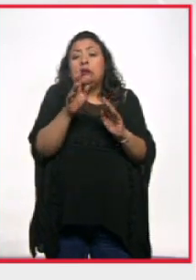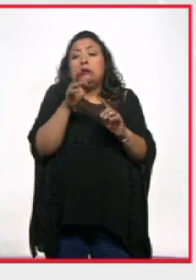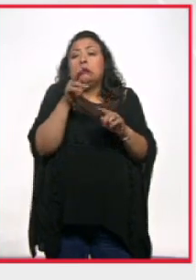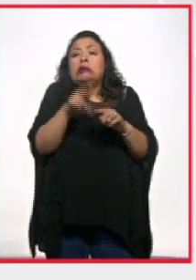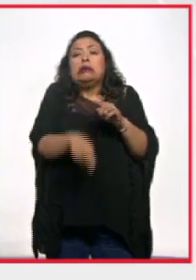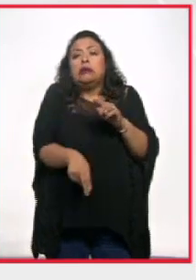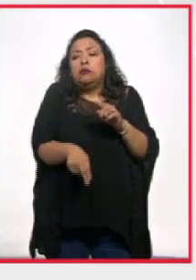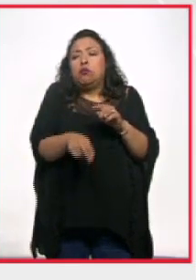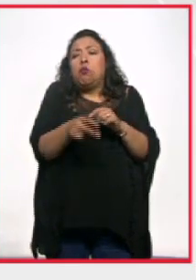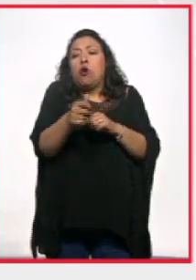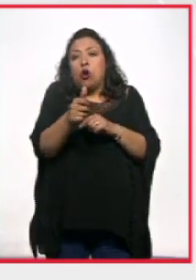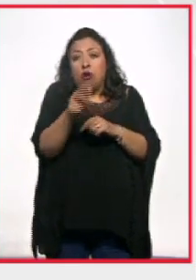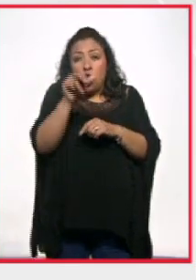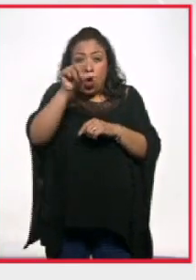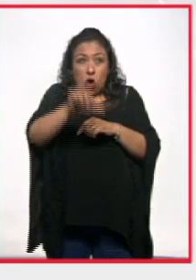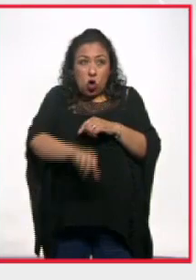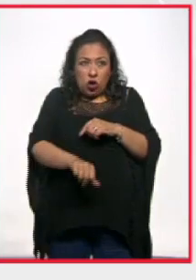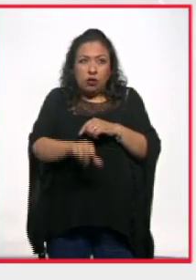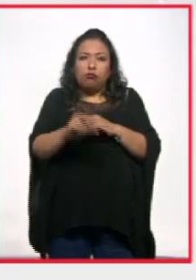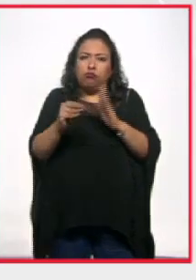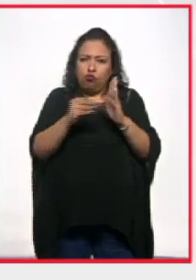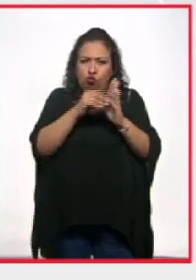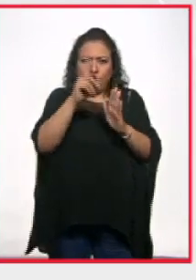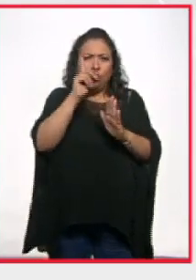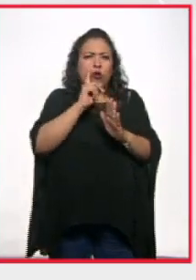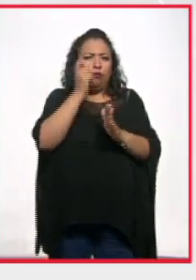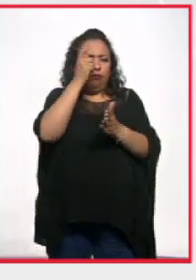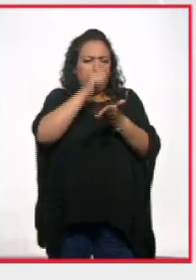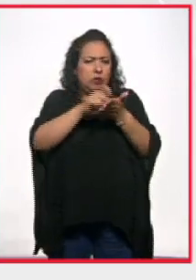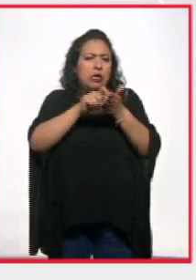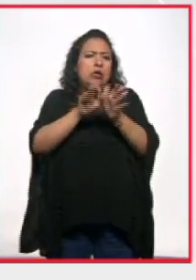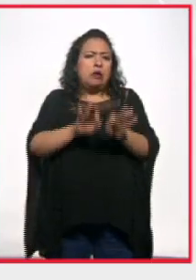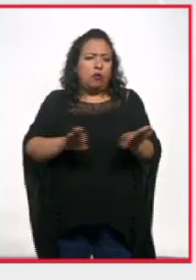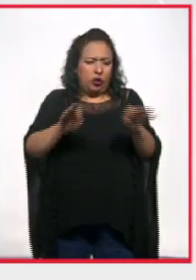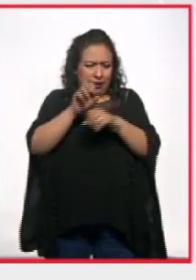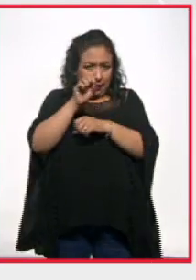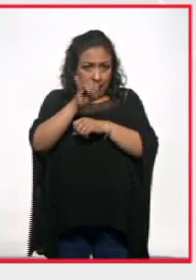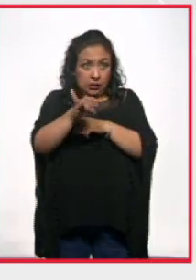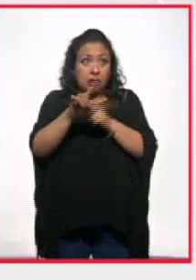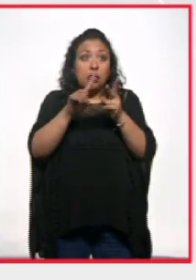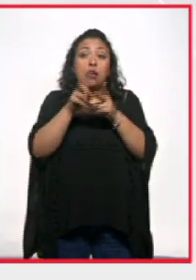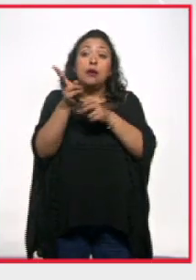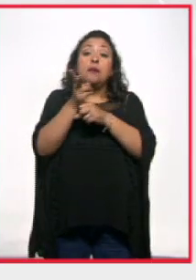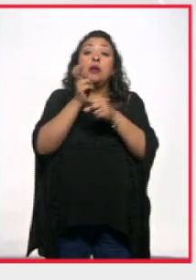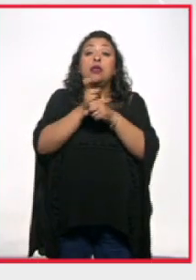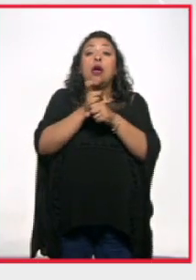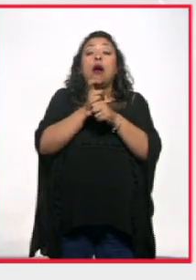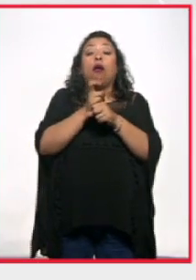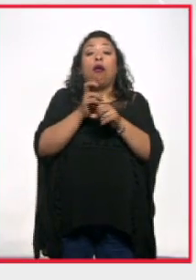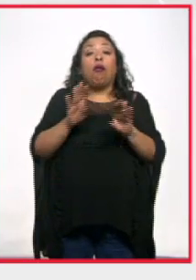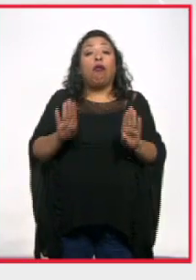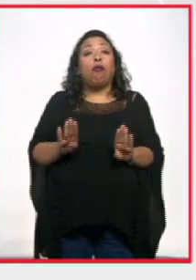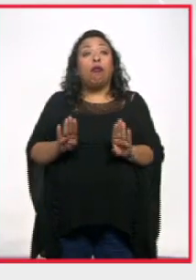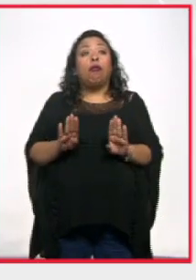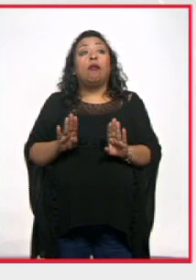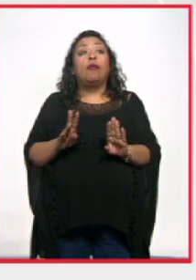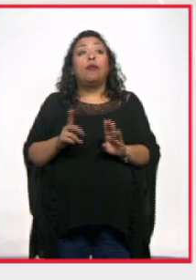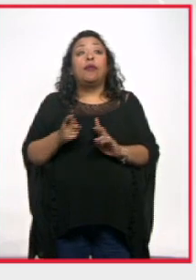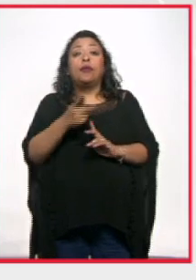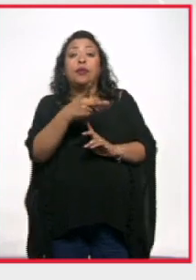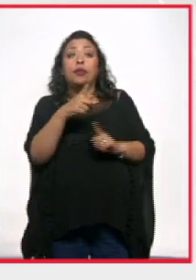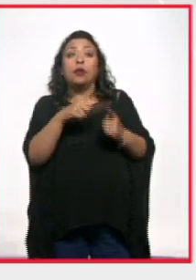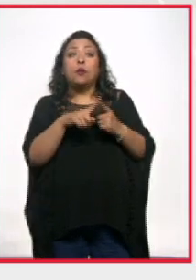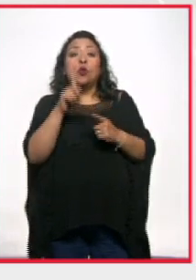corto. Y hoy, en realidad, sin omitir el hecho que es una de nuestras más importantes compositoras, le he traído en su múltiple faceta, te puse títulos,